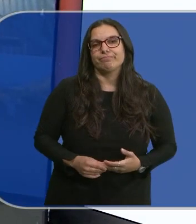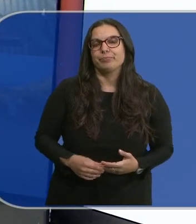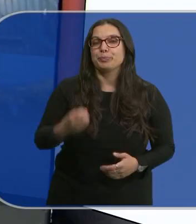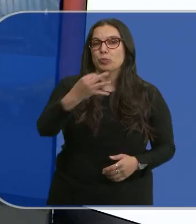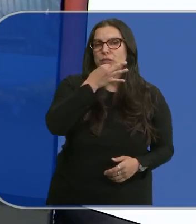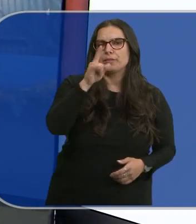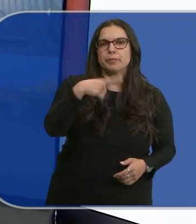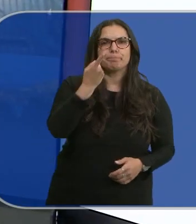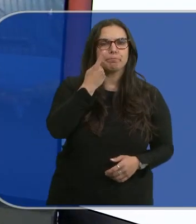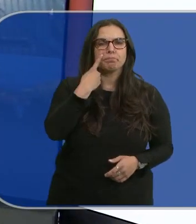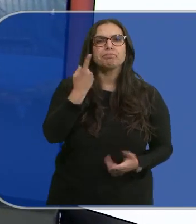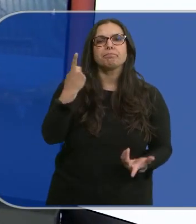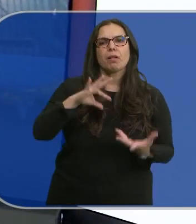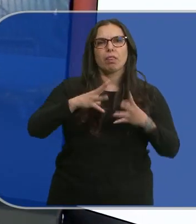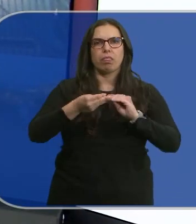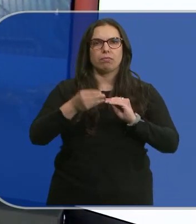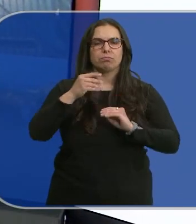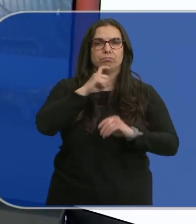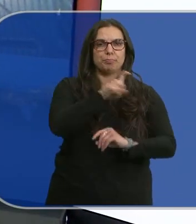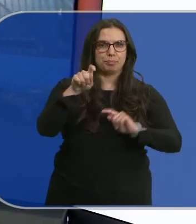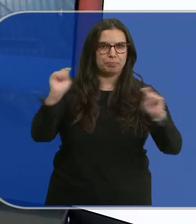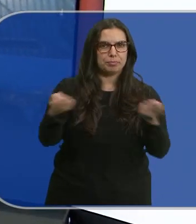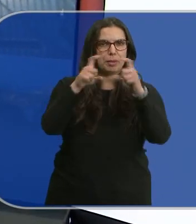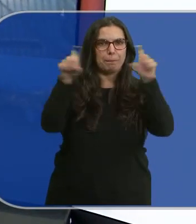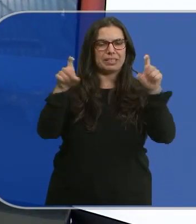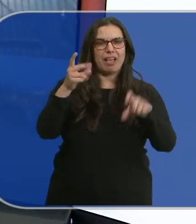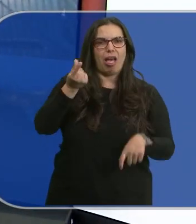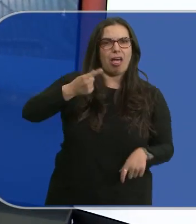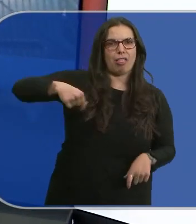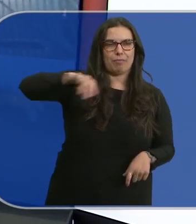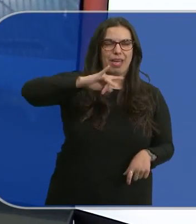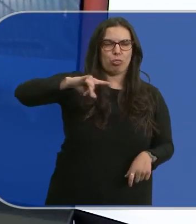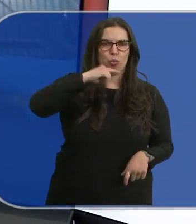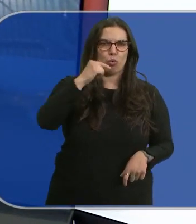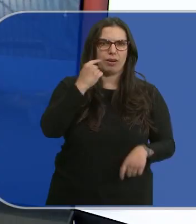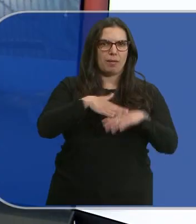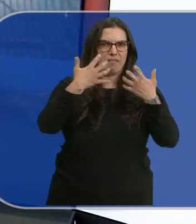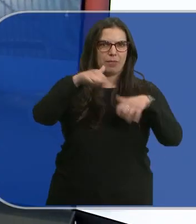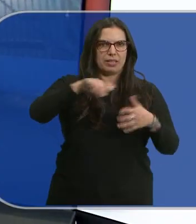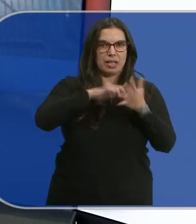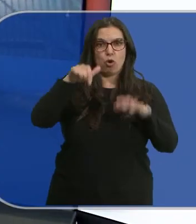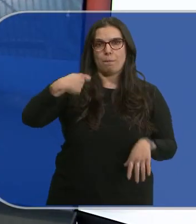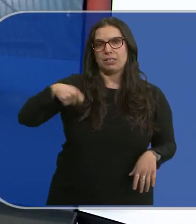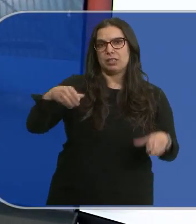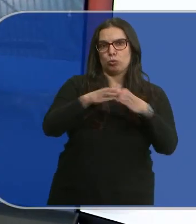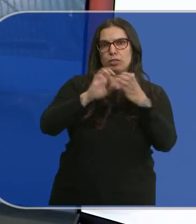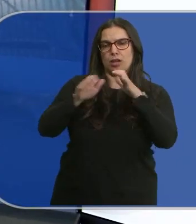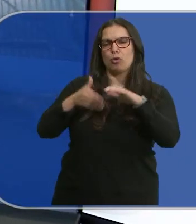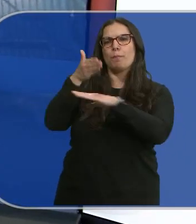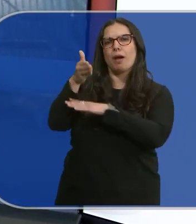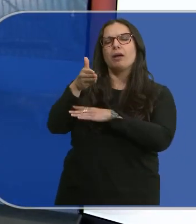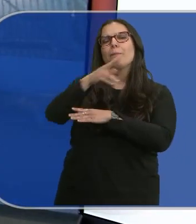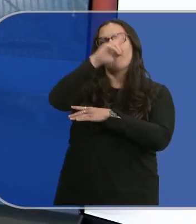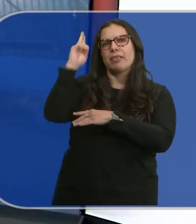Buenas tardes, muy pendientes también de los ajustes anunciados por Azucarera para las plantas de Castilla y León. Hoy el presidente de la Junta se ha reunido en Madrid con